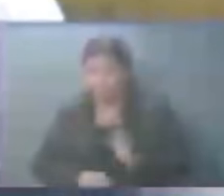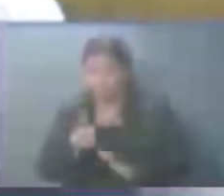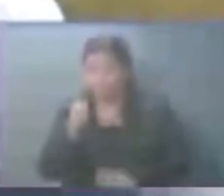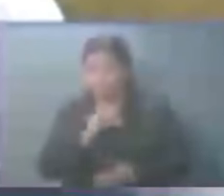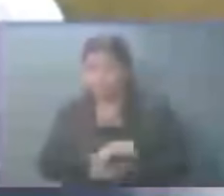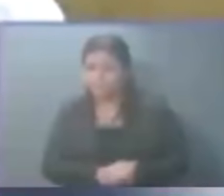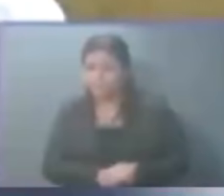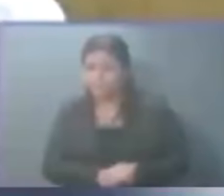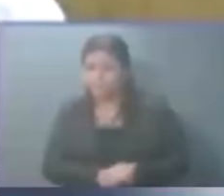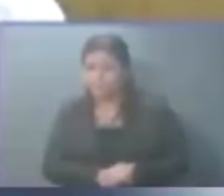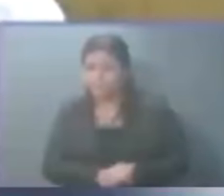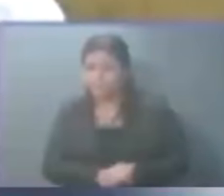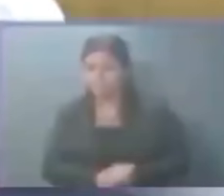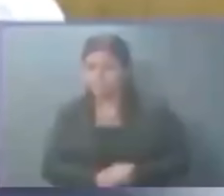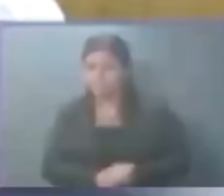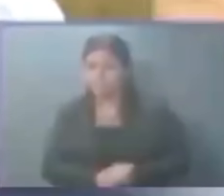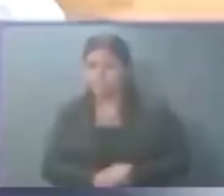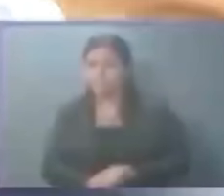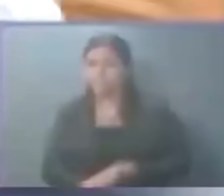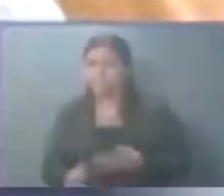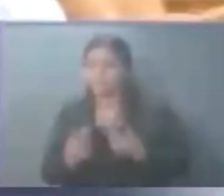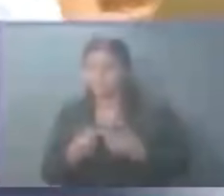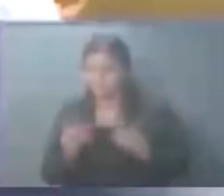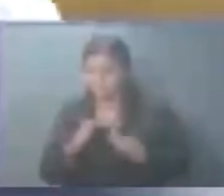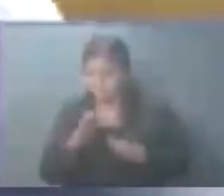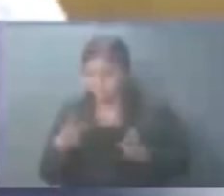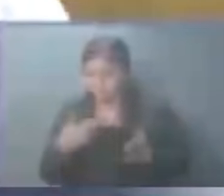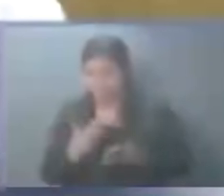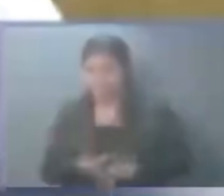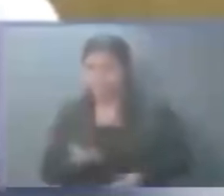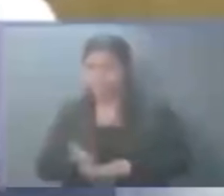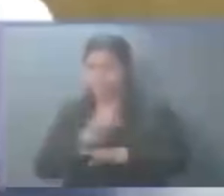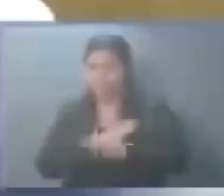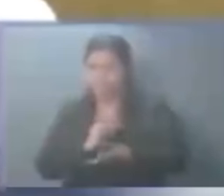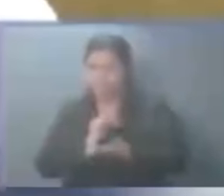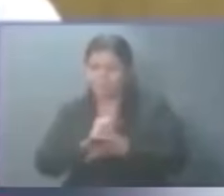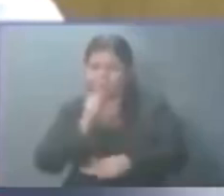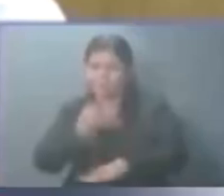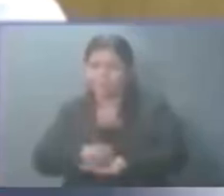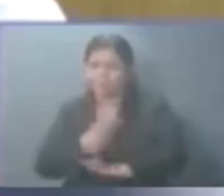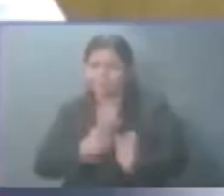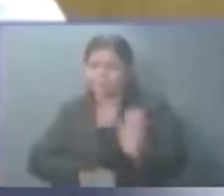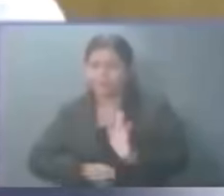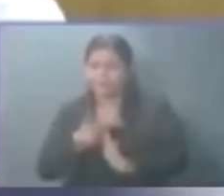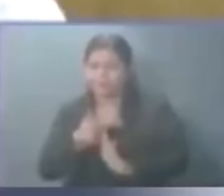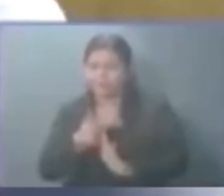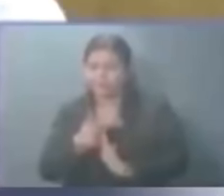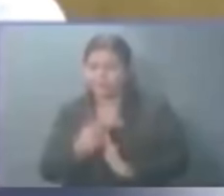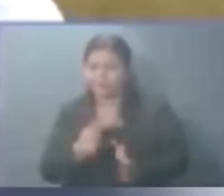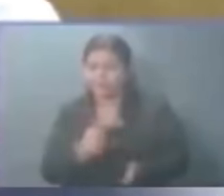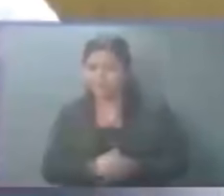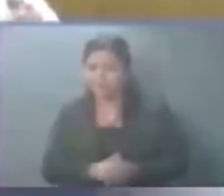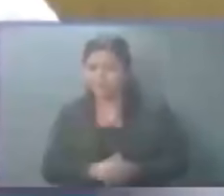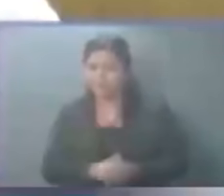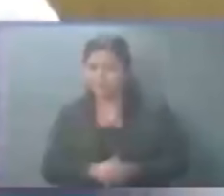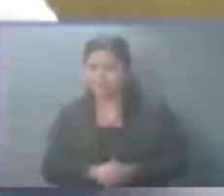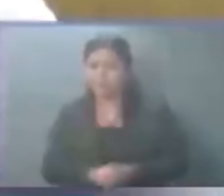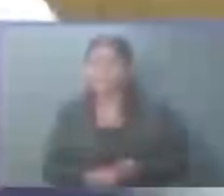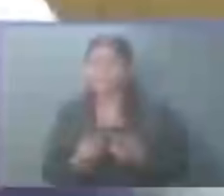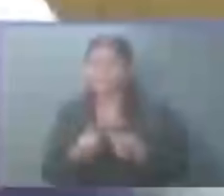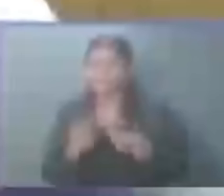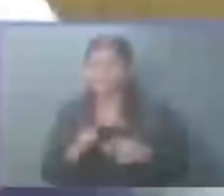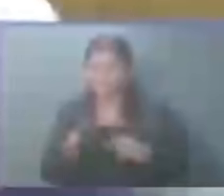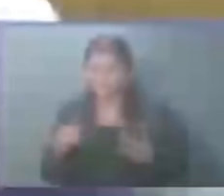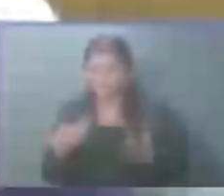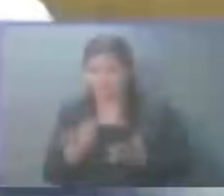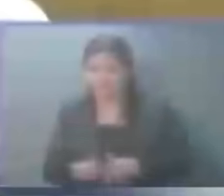estado viendo que se han aplicado en algunos lugares como Metapán, como La Libertad y otros que también se han dado